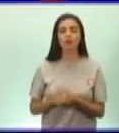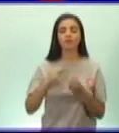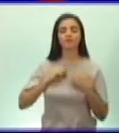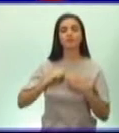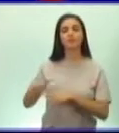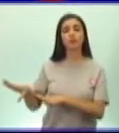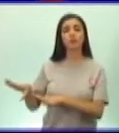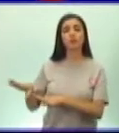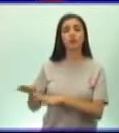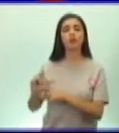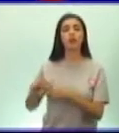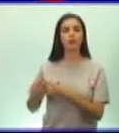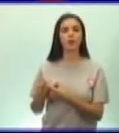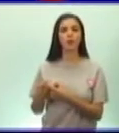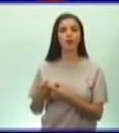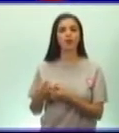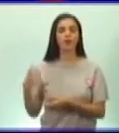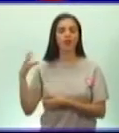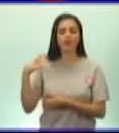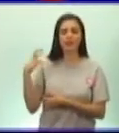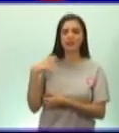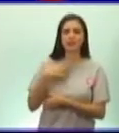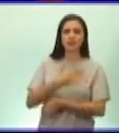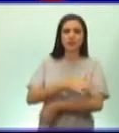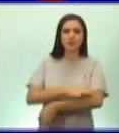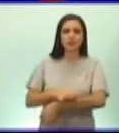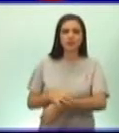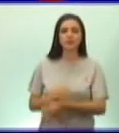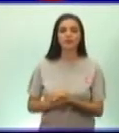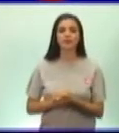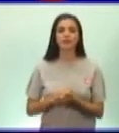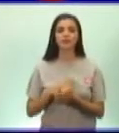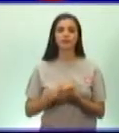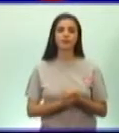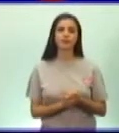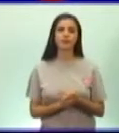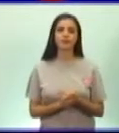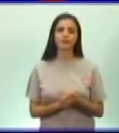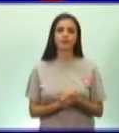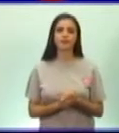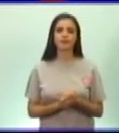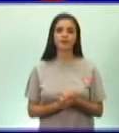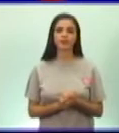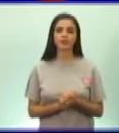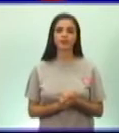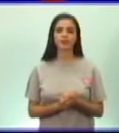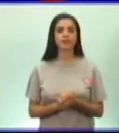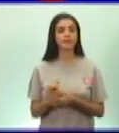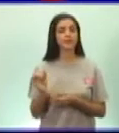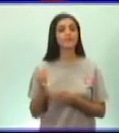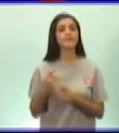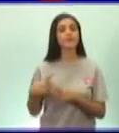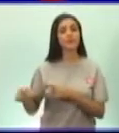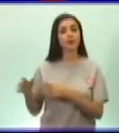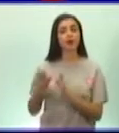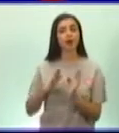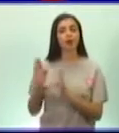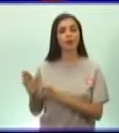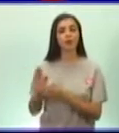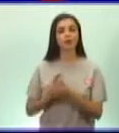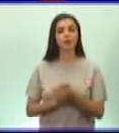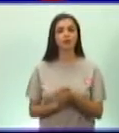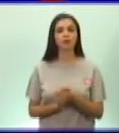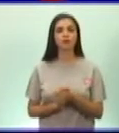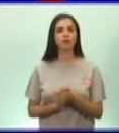eliminarlas porque pueden causar daños al organismo. También se pueden observar en la base del